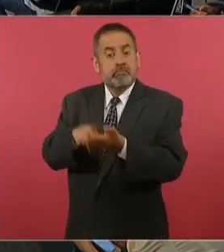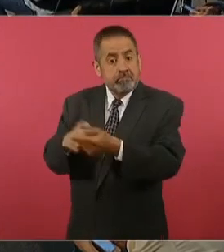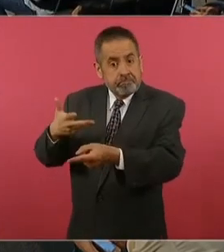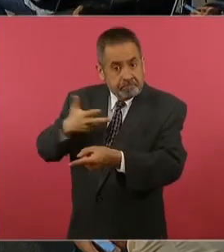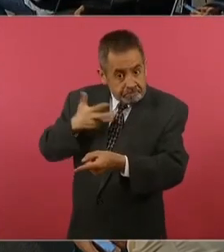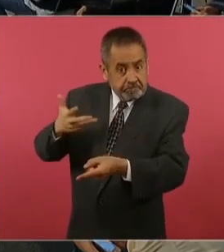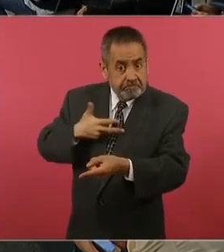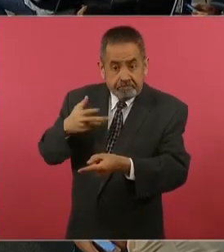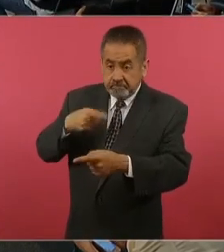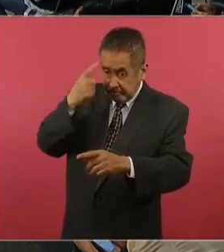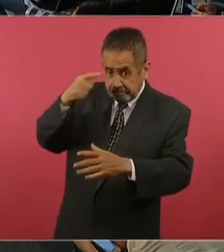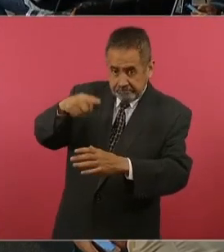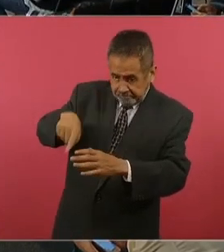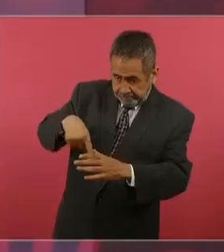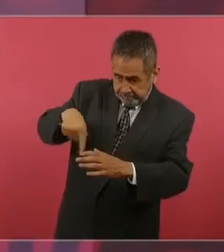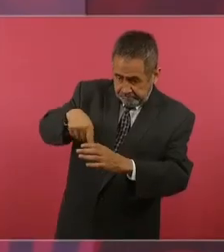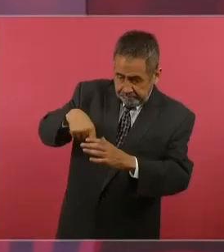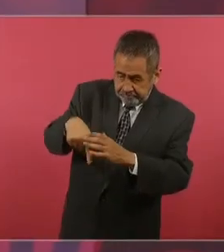perforación